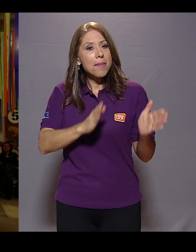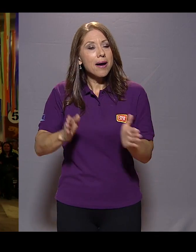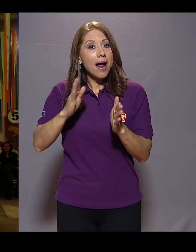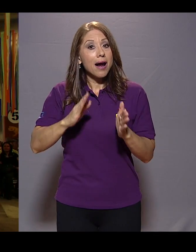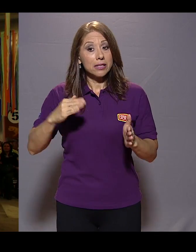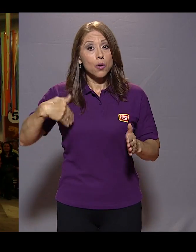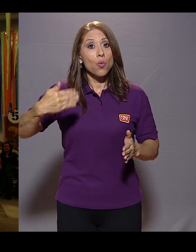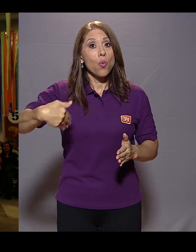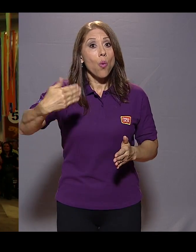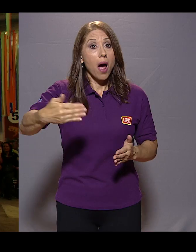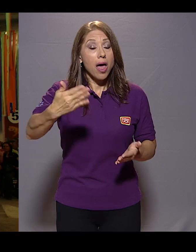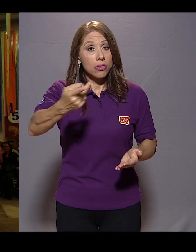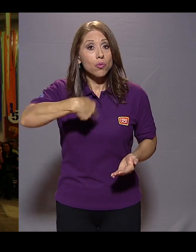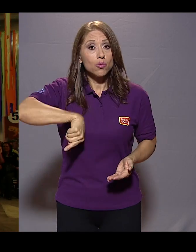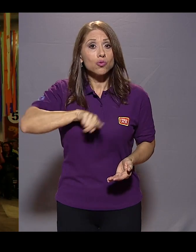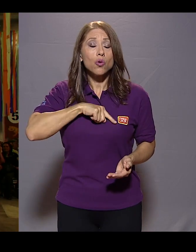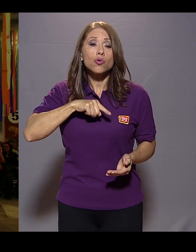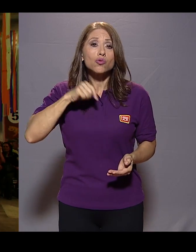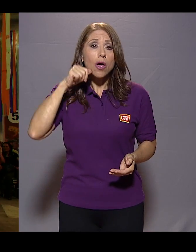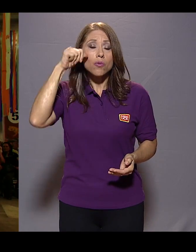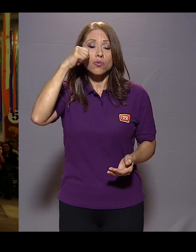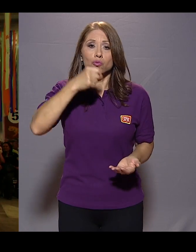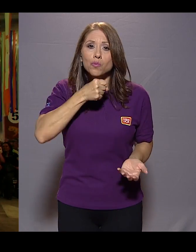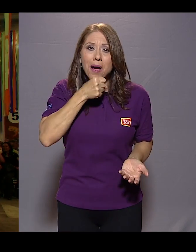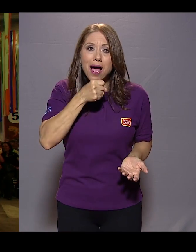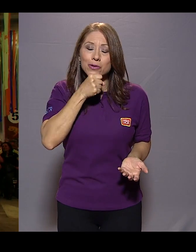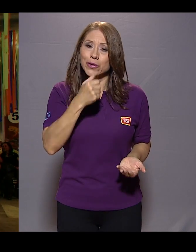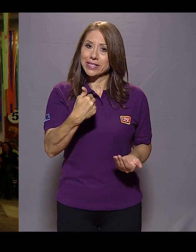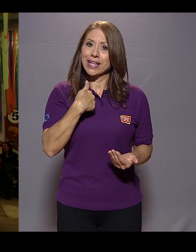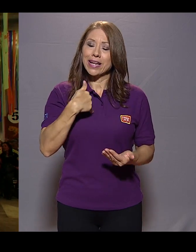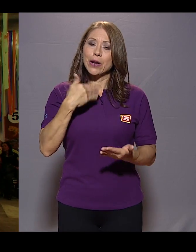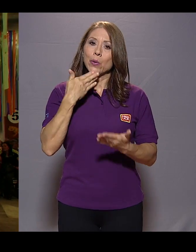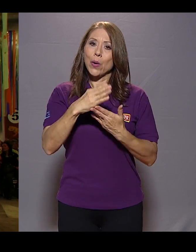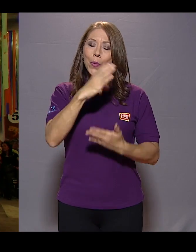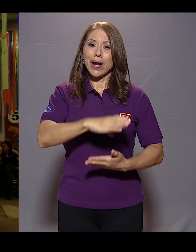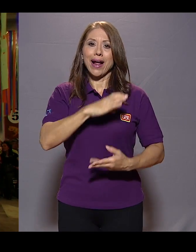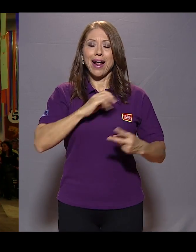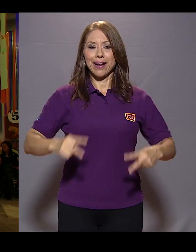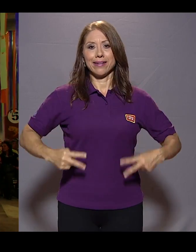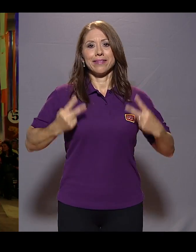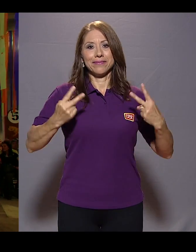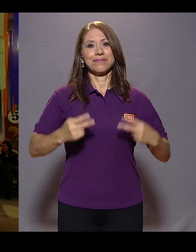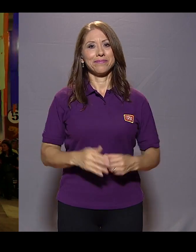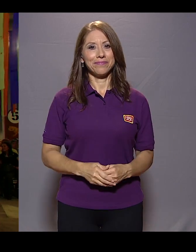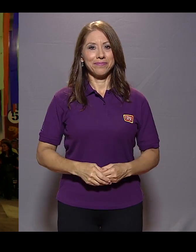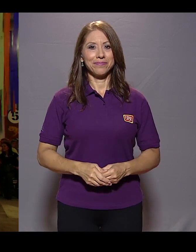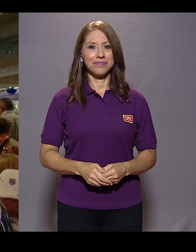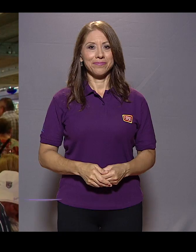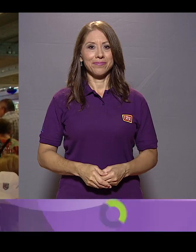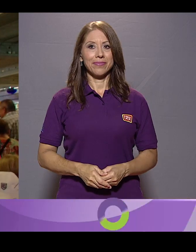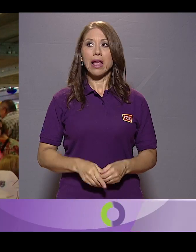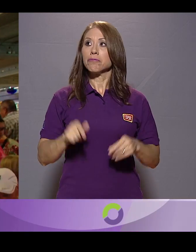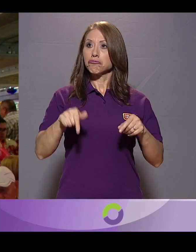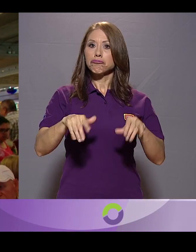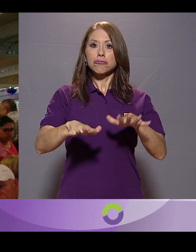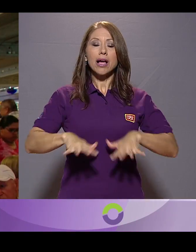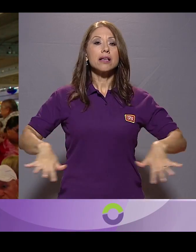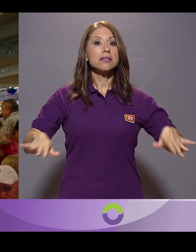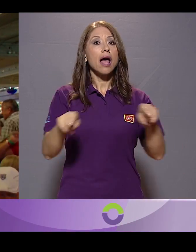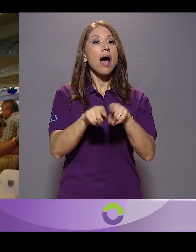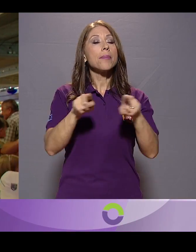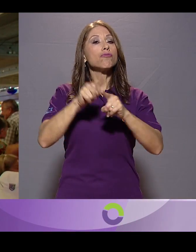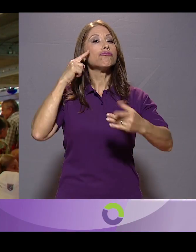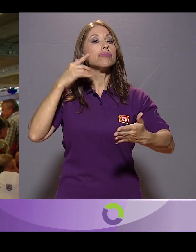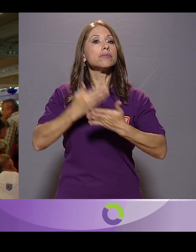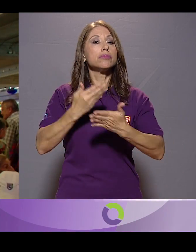prepararse cuando seamos adultos mayores, tener una buena calidad de vida. En este espacio